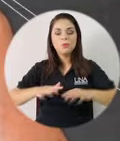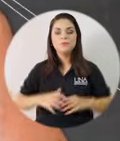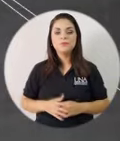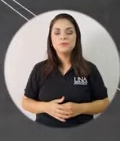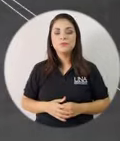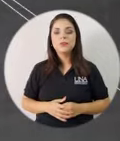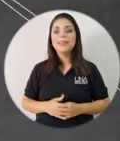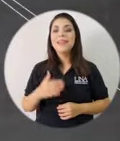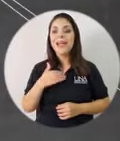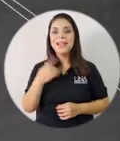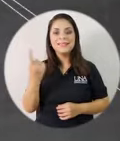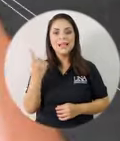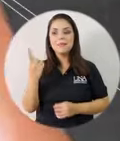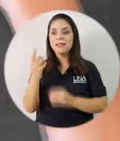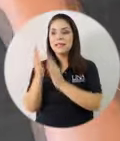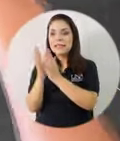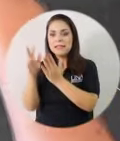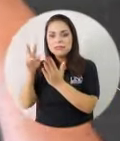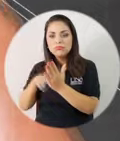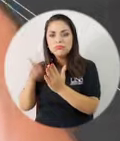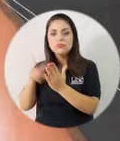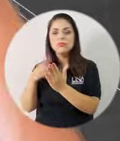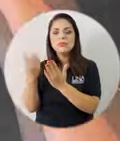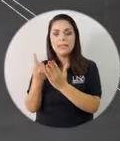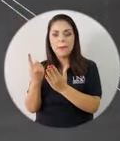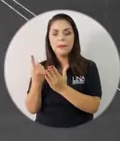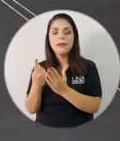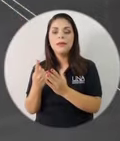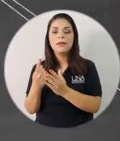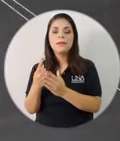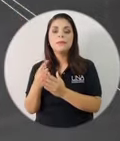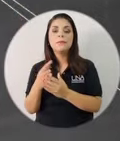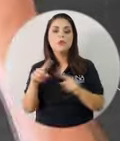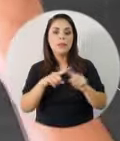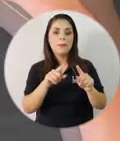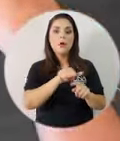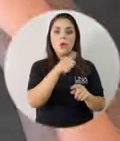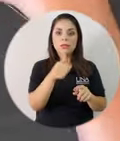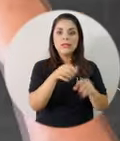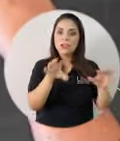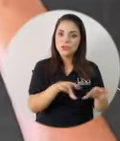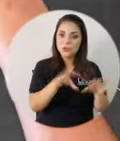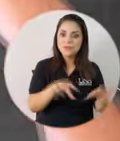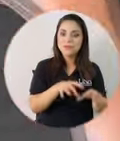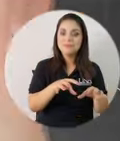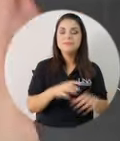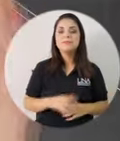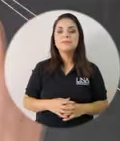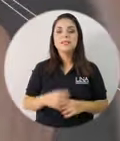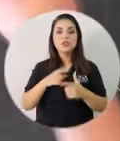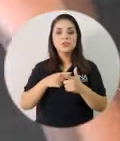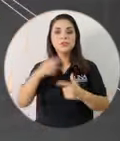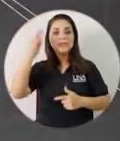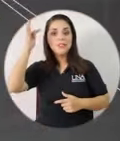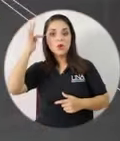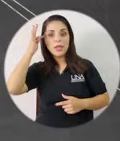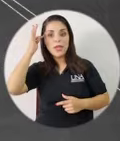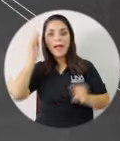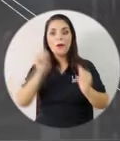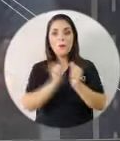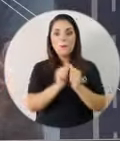una mano tenemos el libro que nunca debemos abandonar, ¿verdad? Pero en otra mano tenemos las herramientas para la acción, ¿verdad?